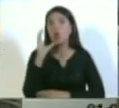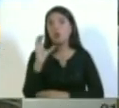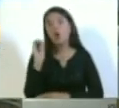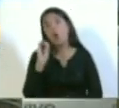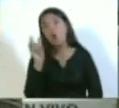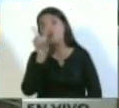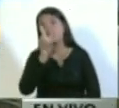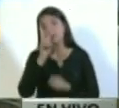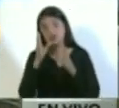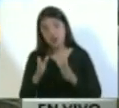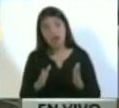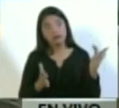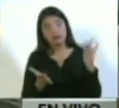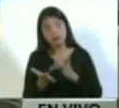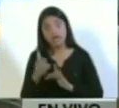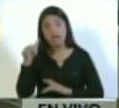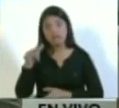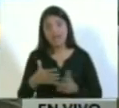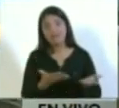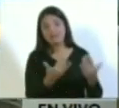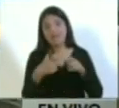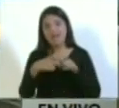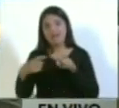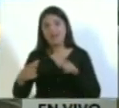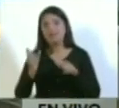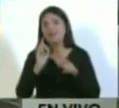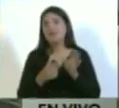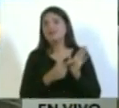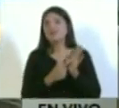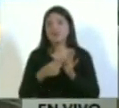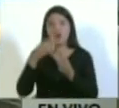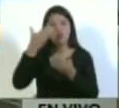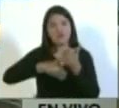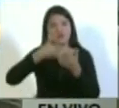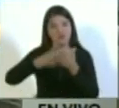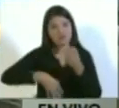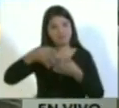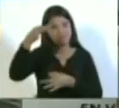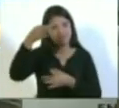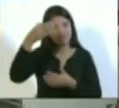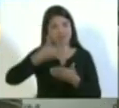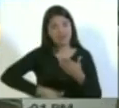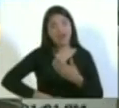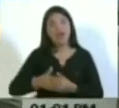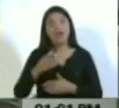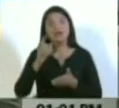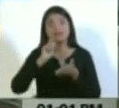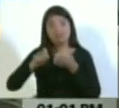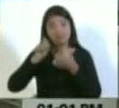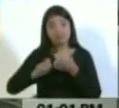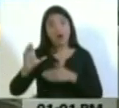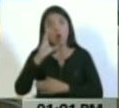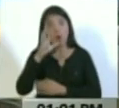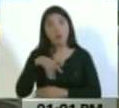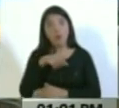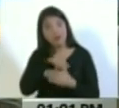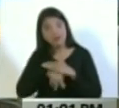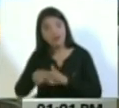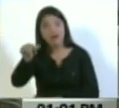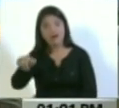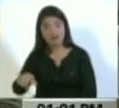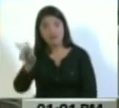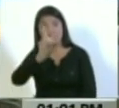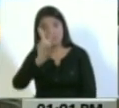ahorita al extranjero. A traer para acá moneda tiene que traer un documento notariado y justificado por Colombia para que pueda pasarlo.